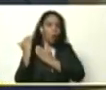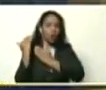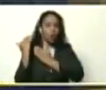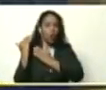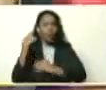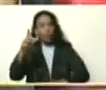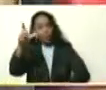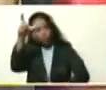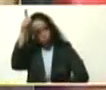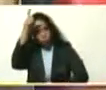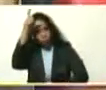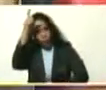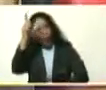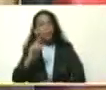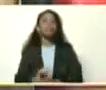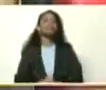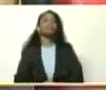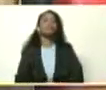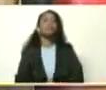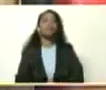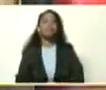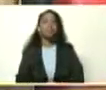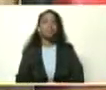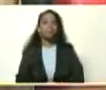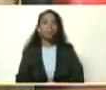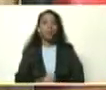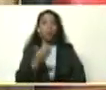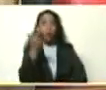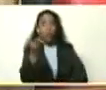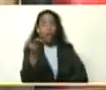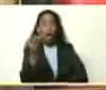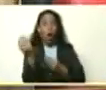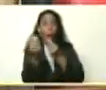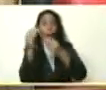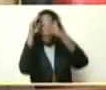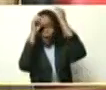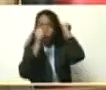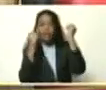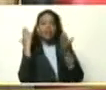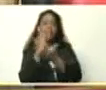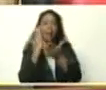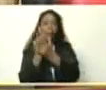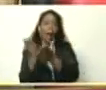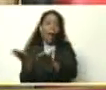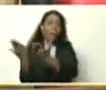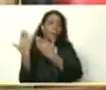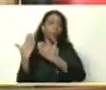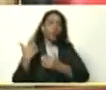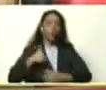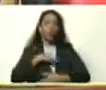Erdogan, Turquía, y usted como embajador, siempre al lado.